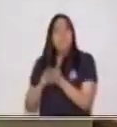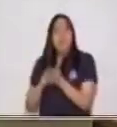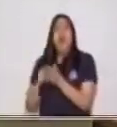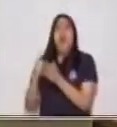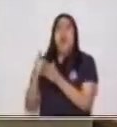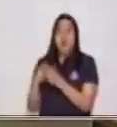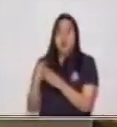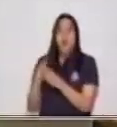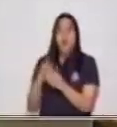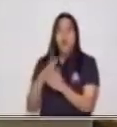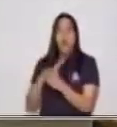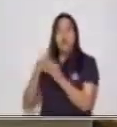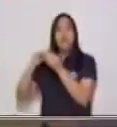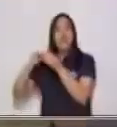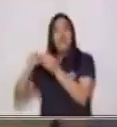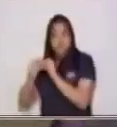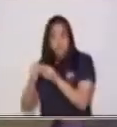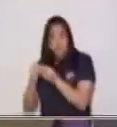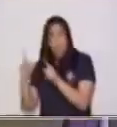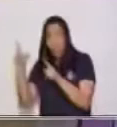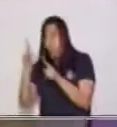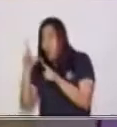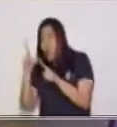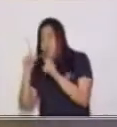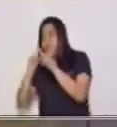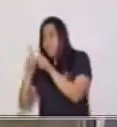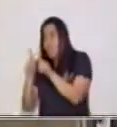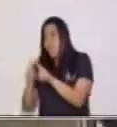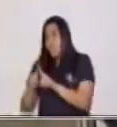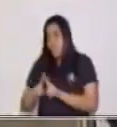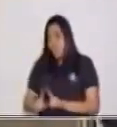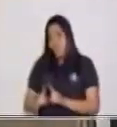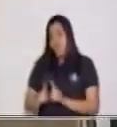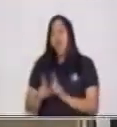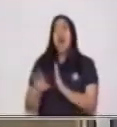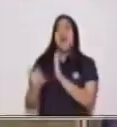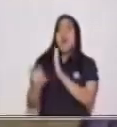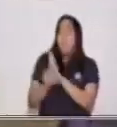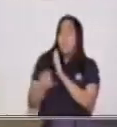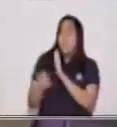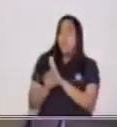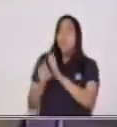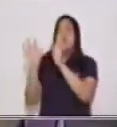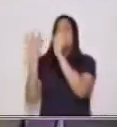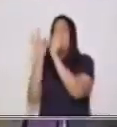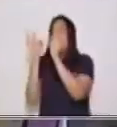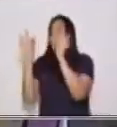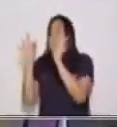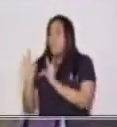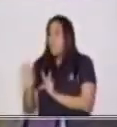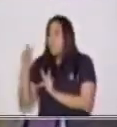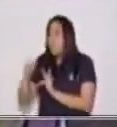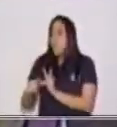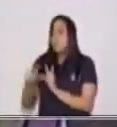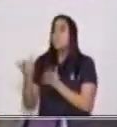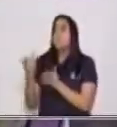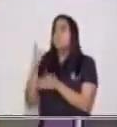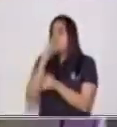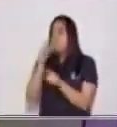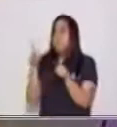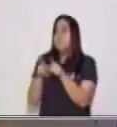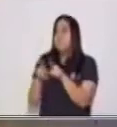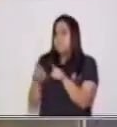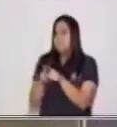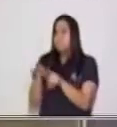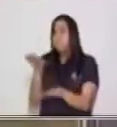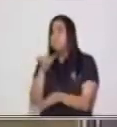conocemos. Y los términos propiamente algebraicos son muy parecidos a estos.